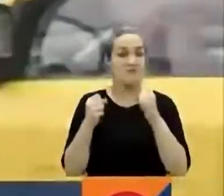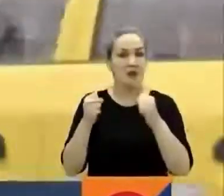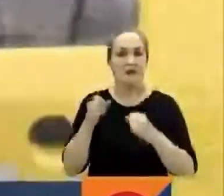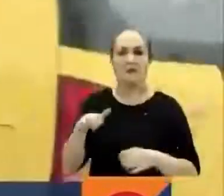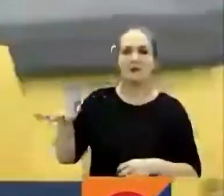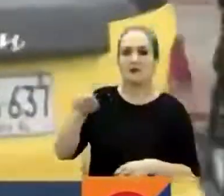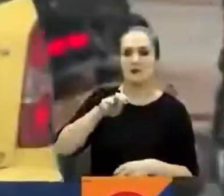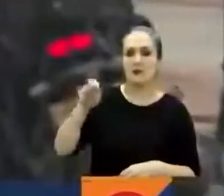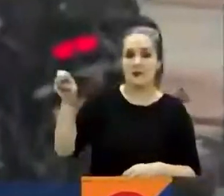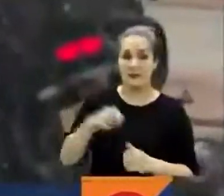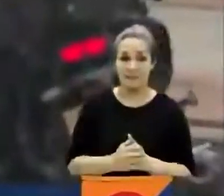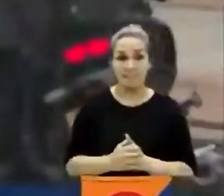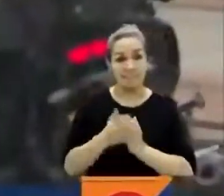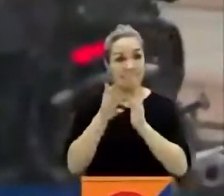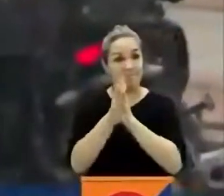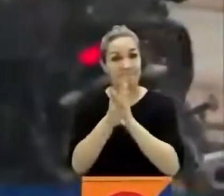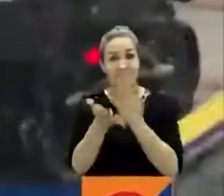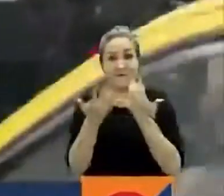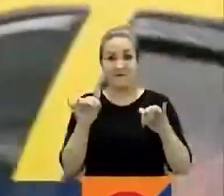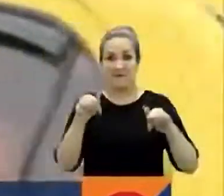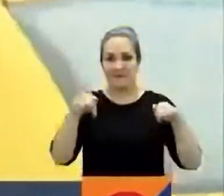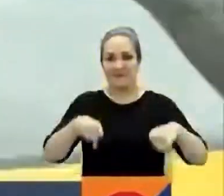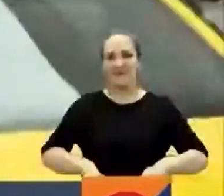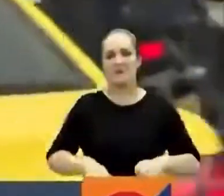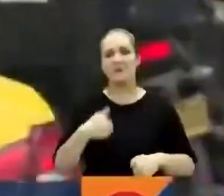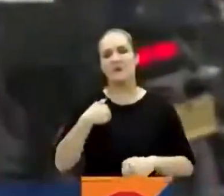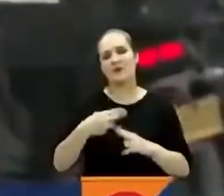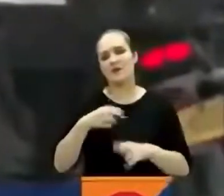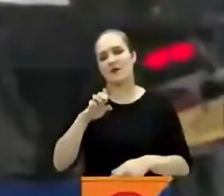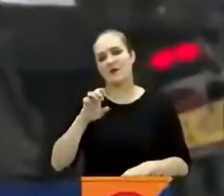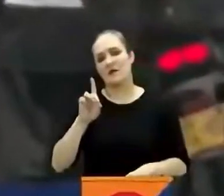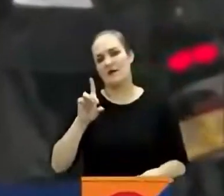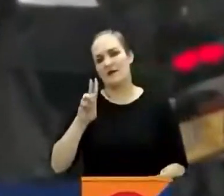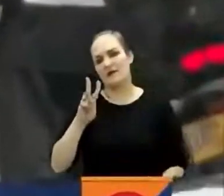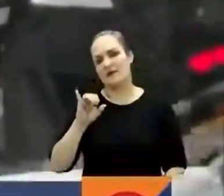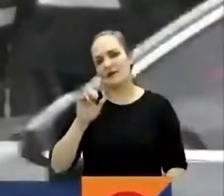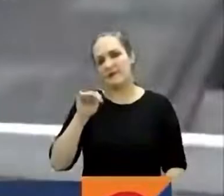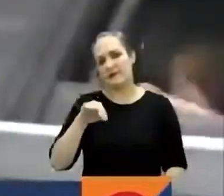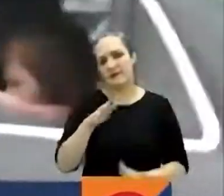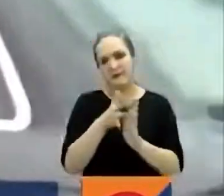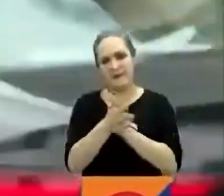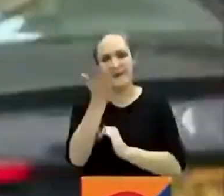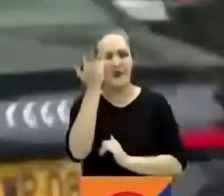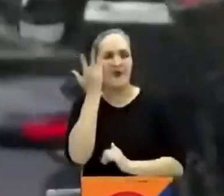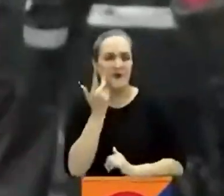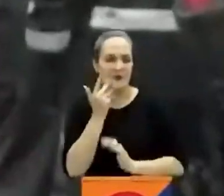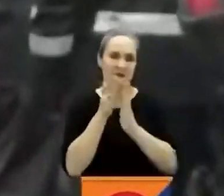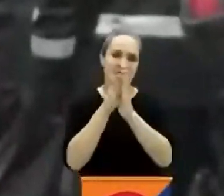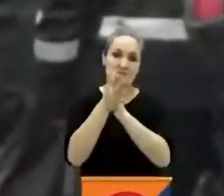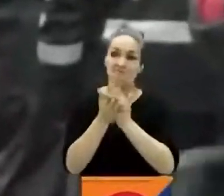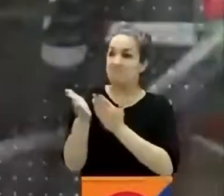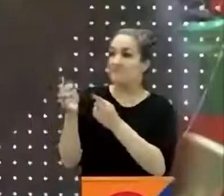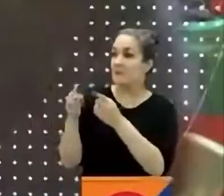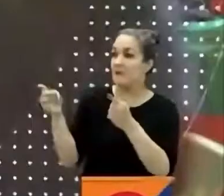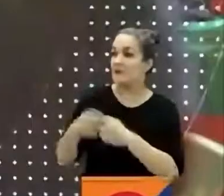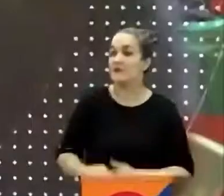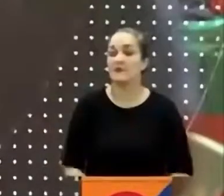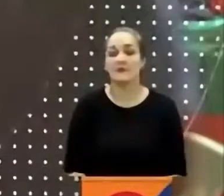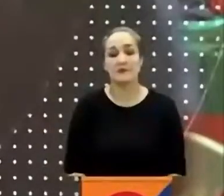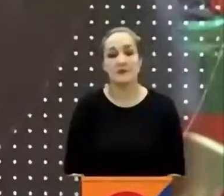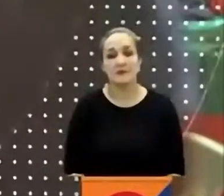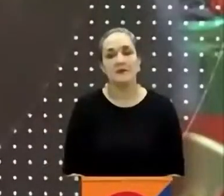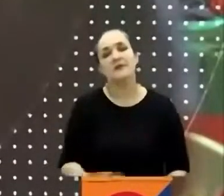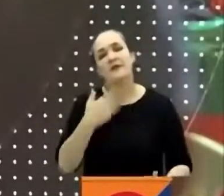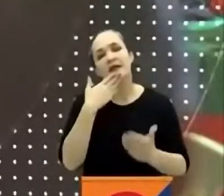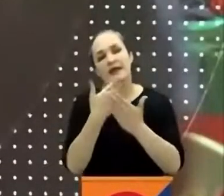del norte. Es todo por ahora. Edwin Suá, RBTC Noticias, conectados 24/7. Carolina, usted tiene más información.